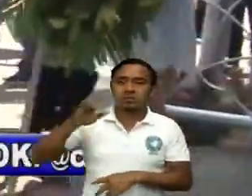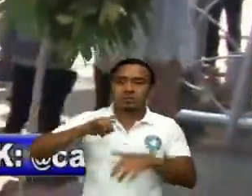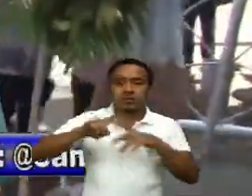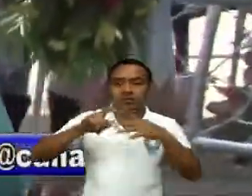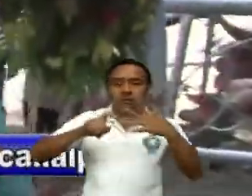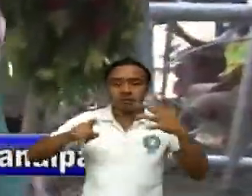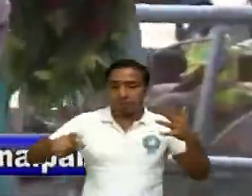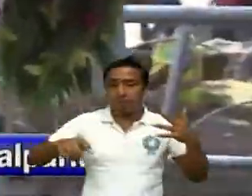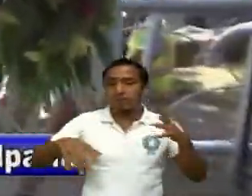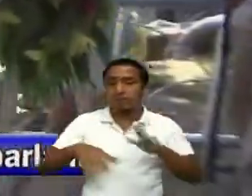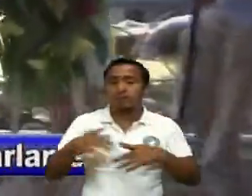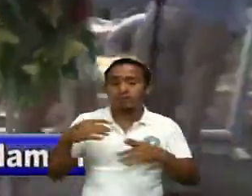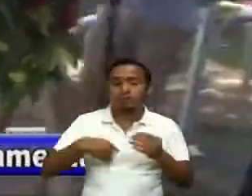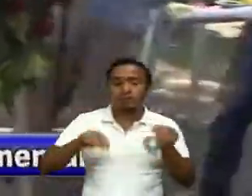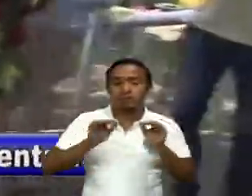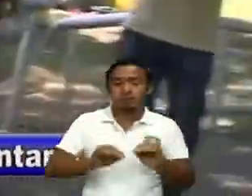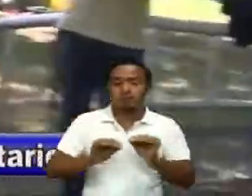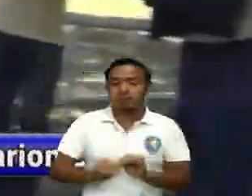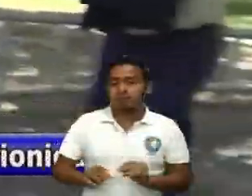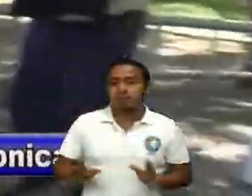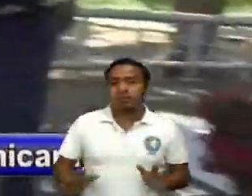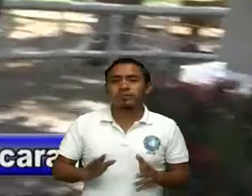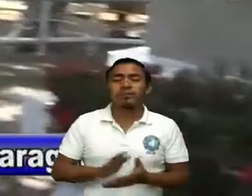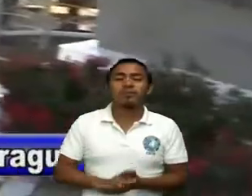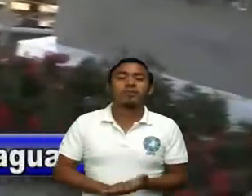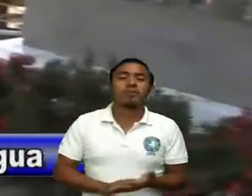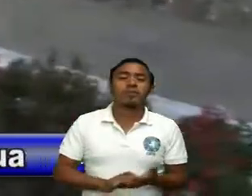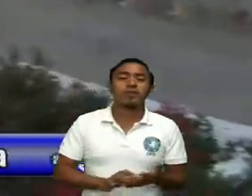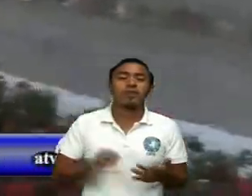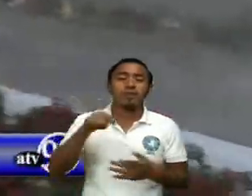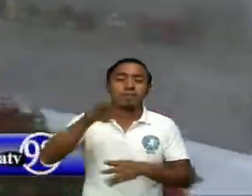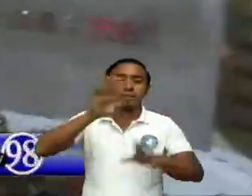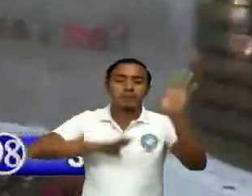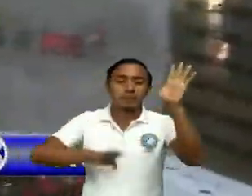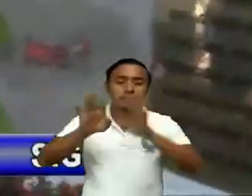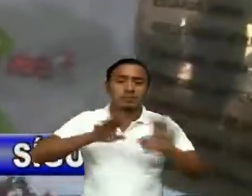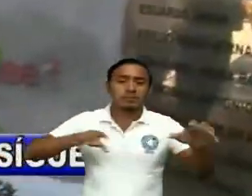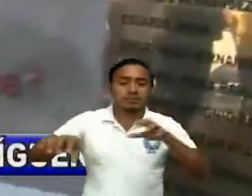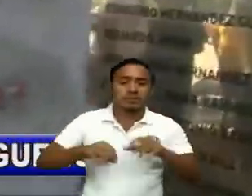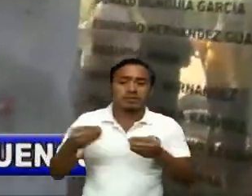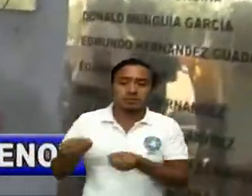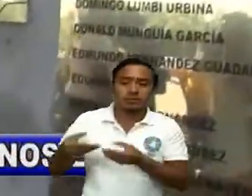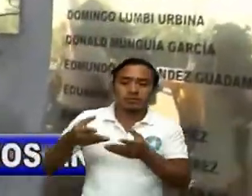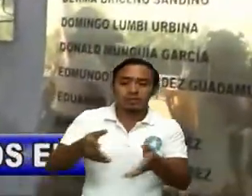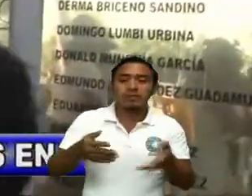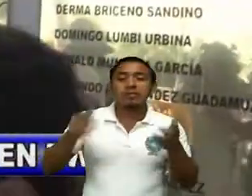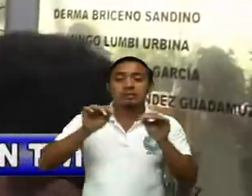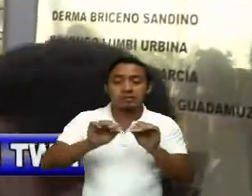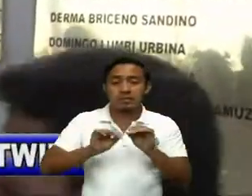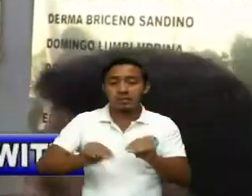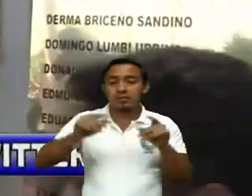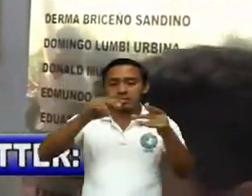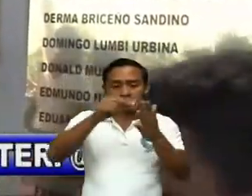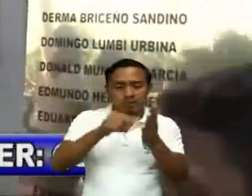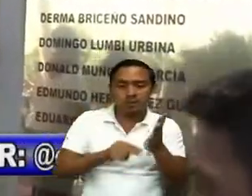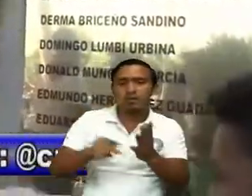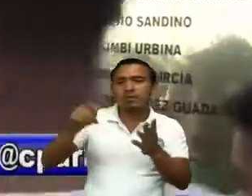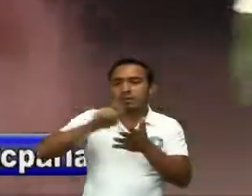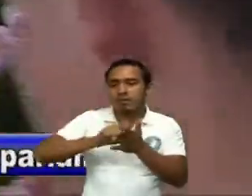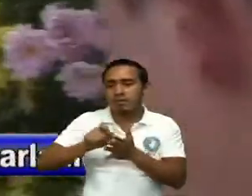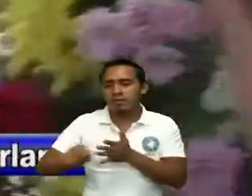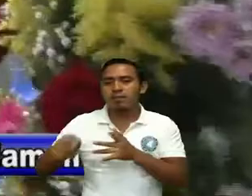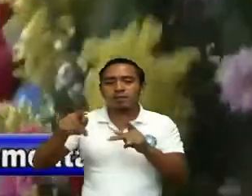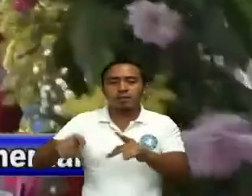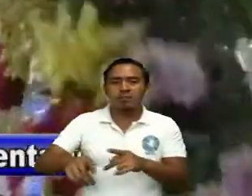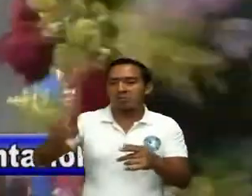de la Gran Cruzada Nacional de Alfabetización, participó activamente llevando el pan del saber a los hermanos nicaragüenses